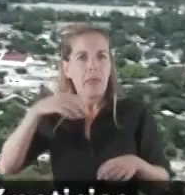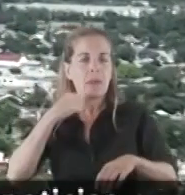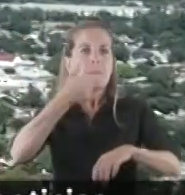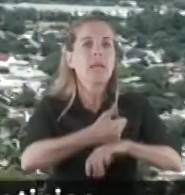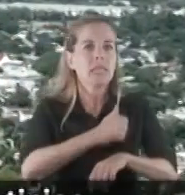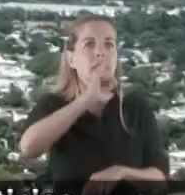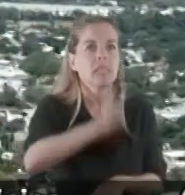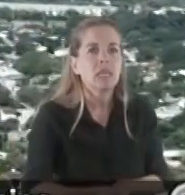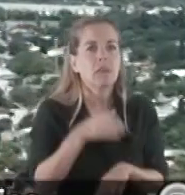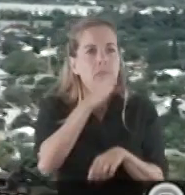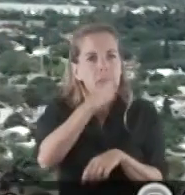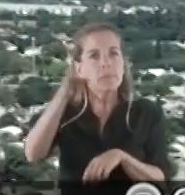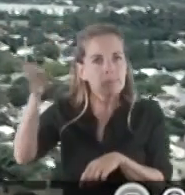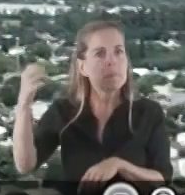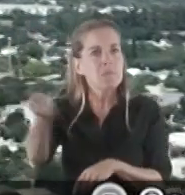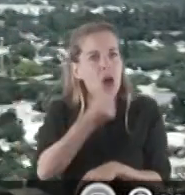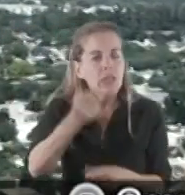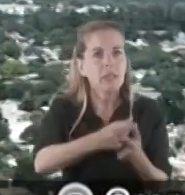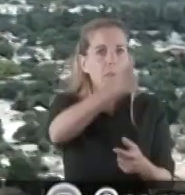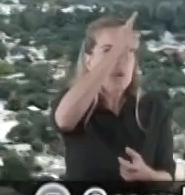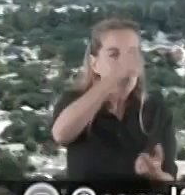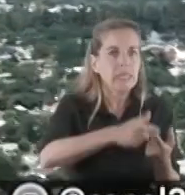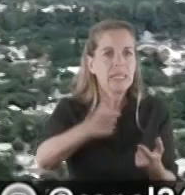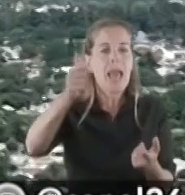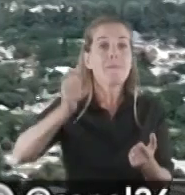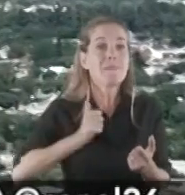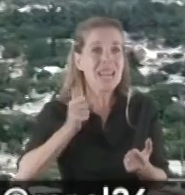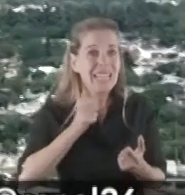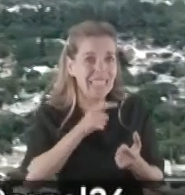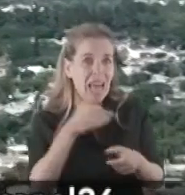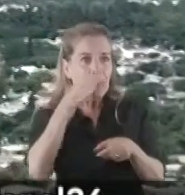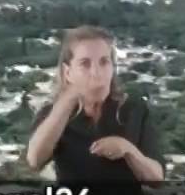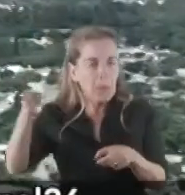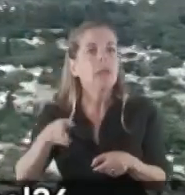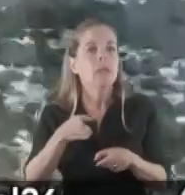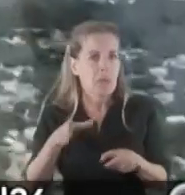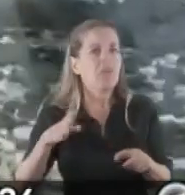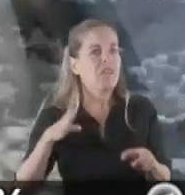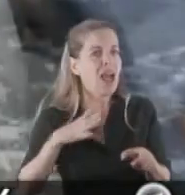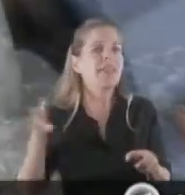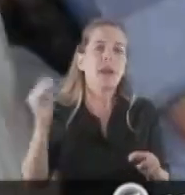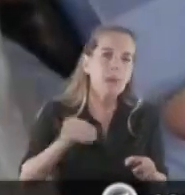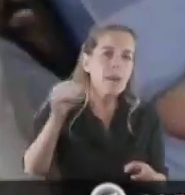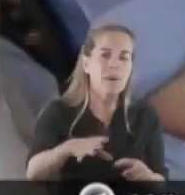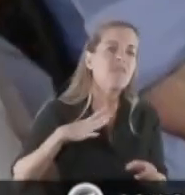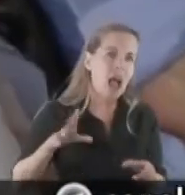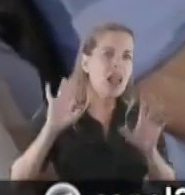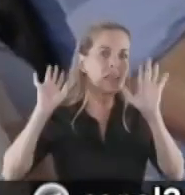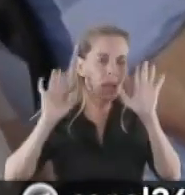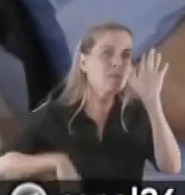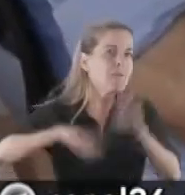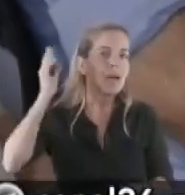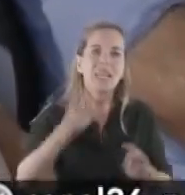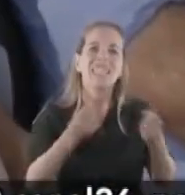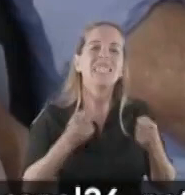hay que ir y que la presencia militar y la presencia policial no es suficiente, que está claro que lo que más falta hace es